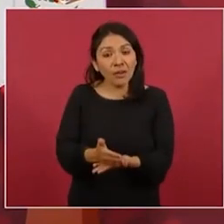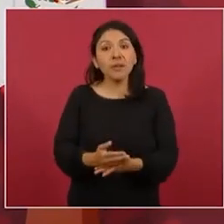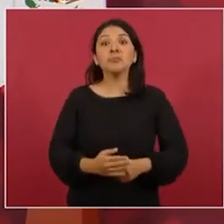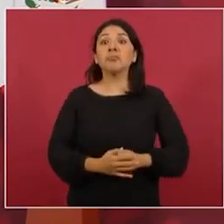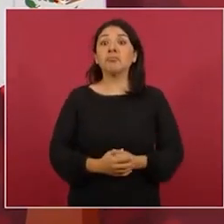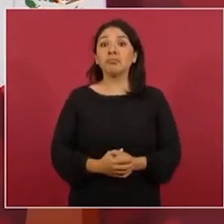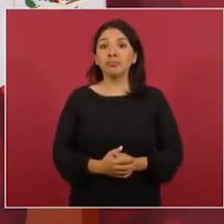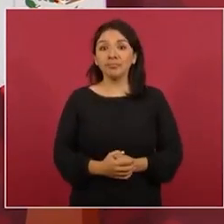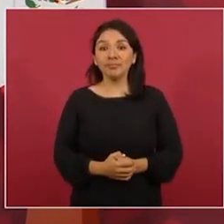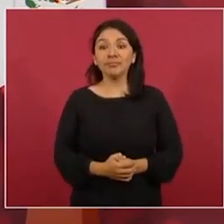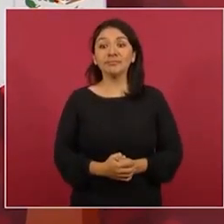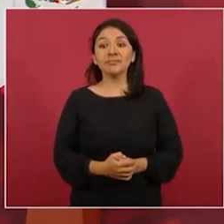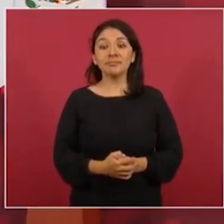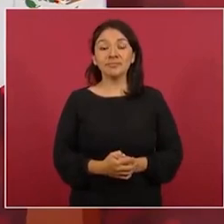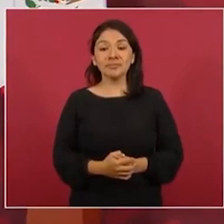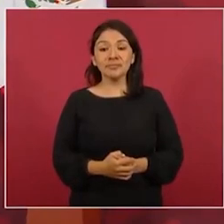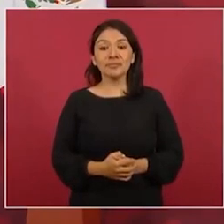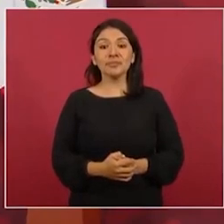Pero, y entonces,